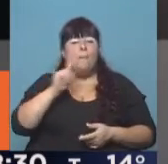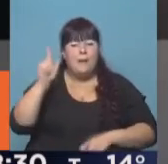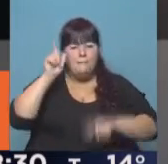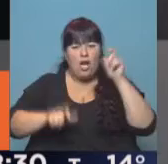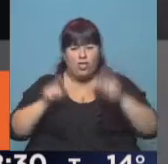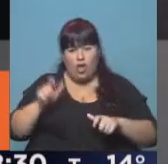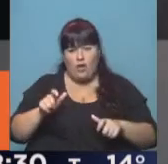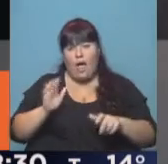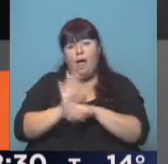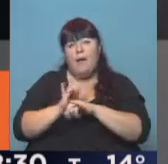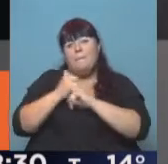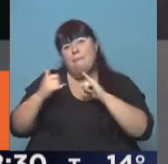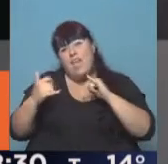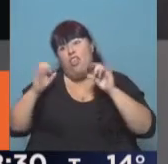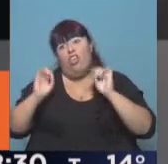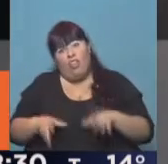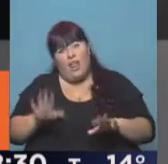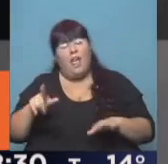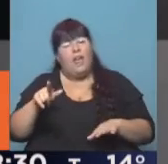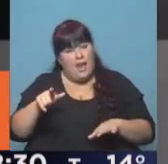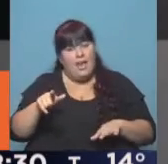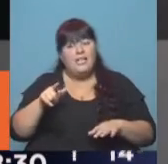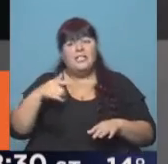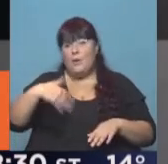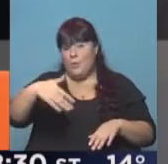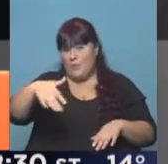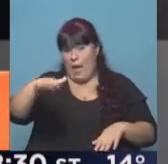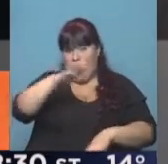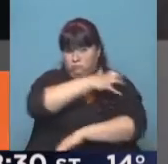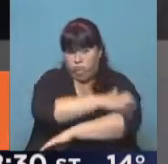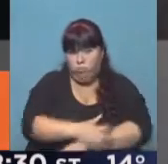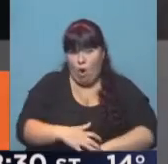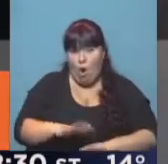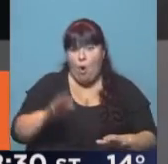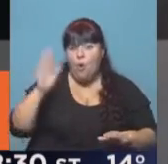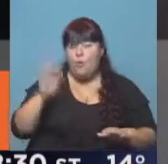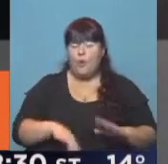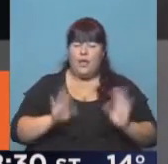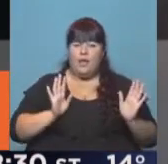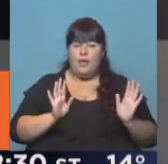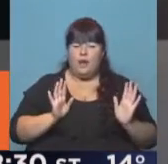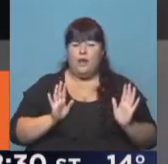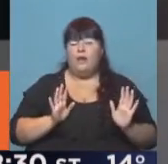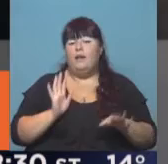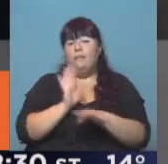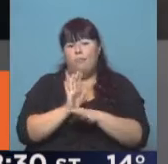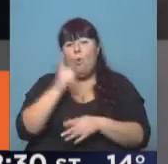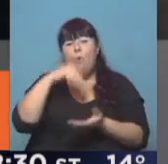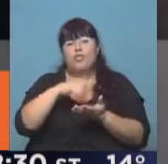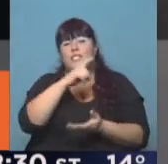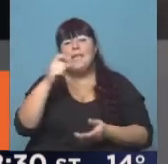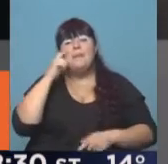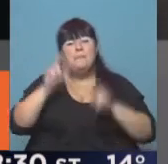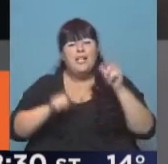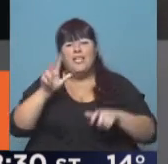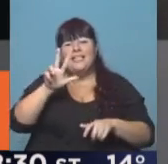mil personas consideradas clase media frágil es decir que se están por caer de un momento a otro bajo la línea de pobreza o sea un millón 100 mil